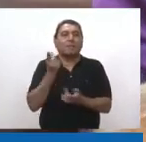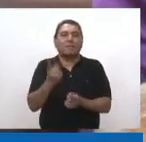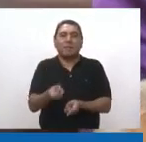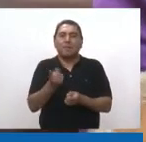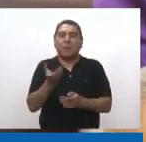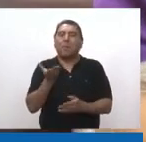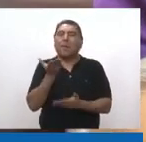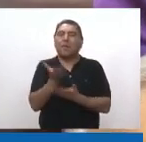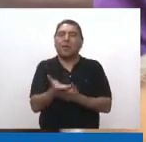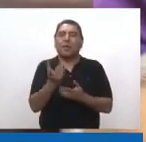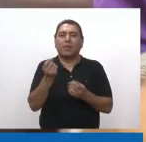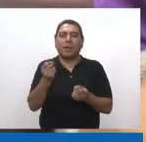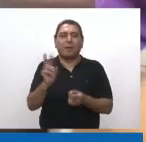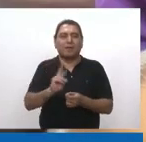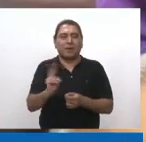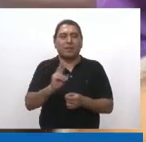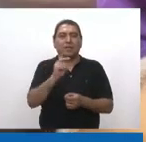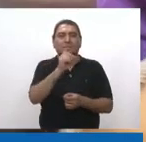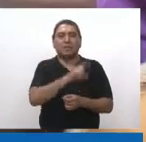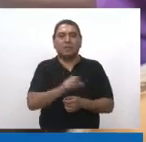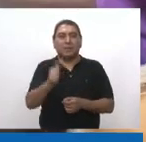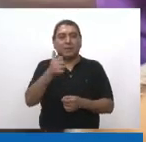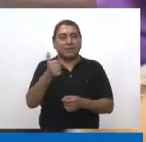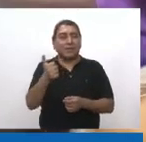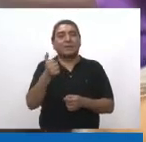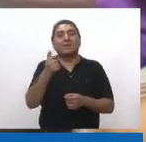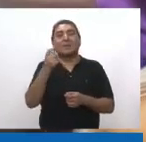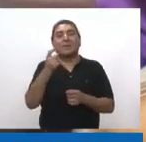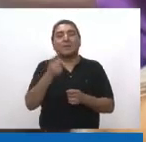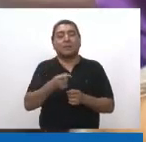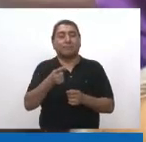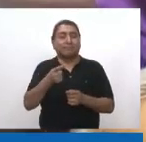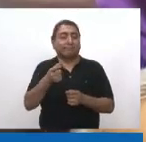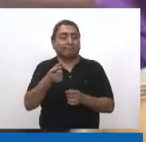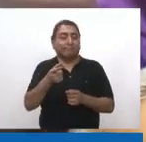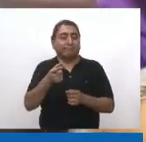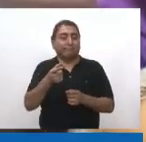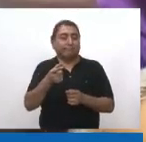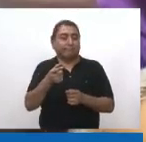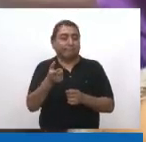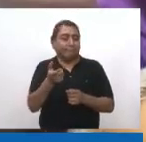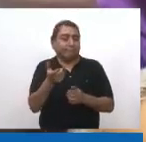con preferencia de la 26.122, algunas de las cuestiones ya las referí.